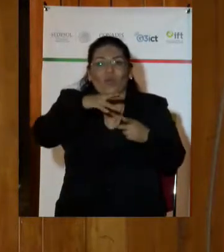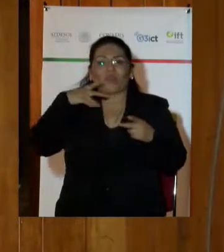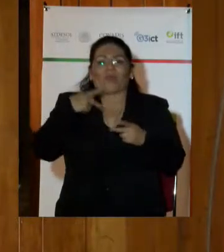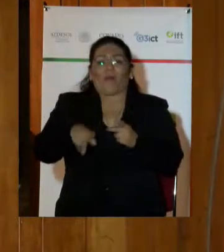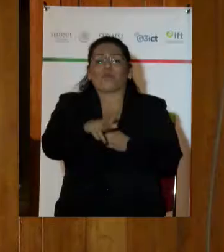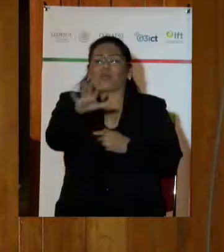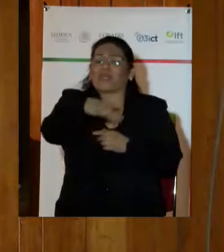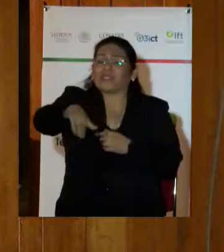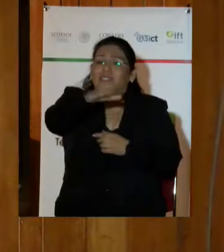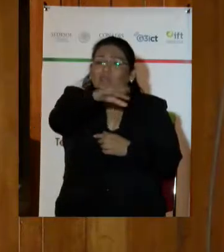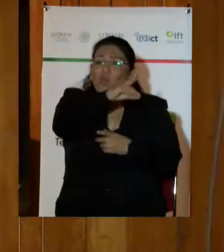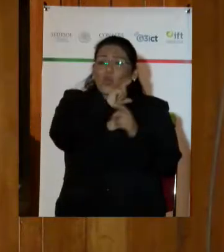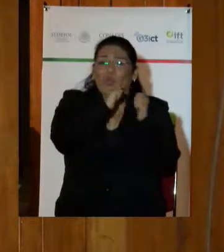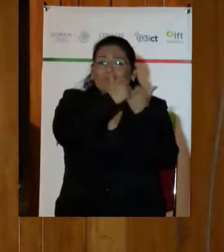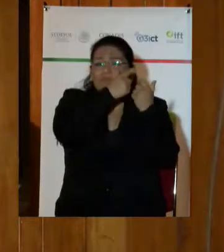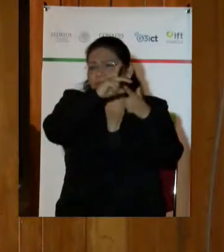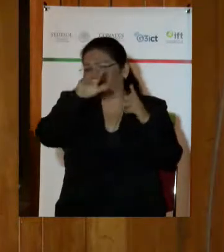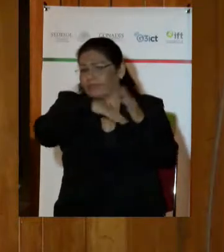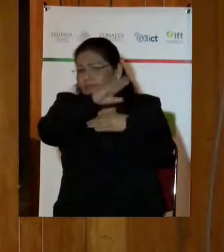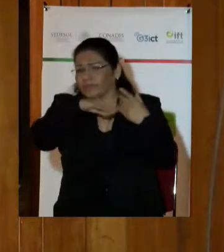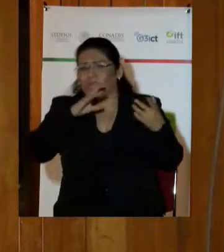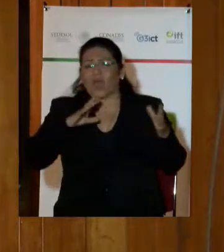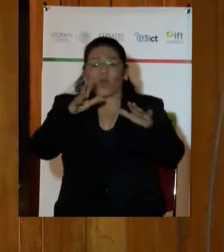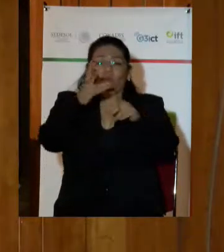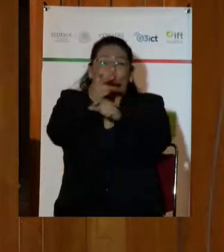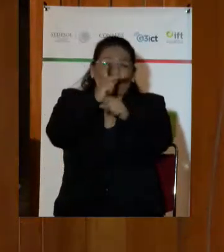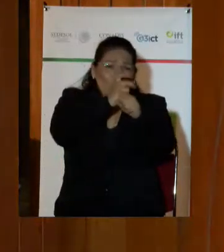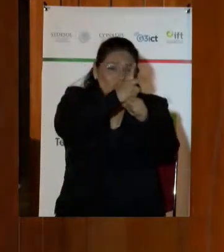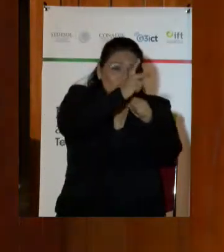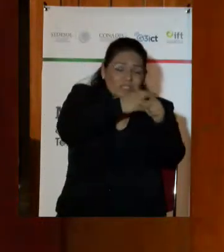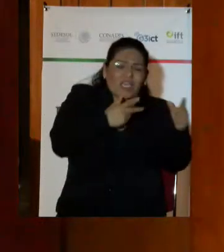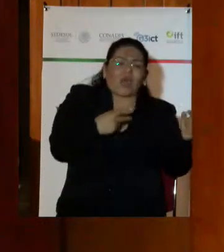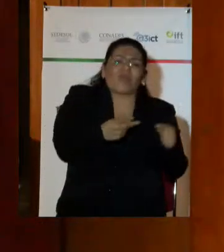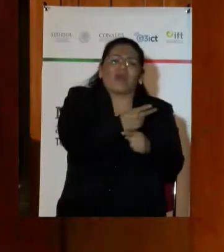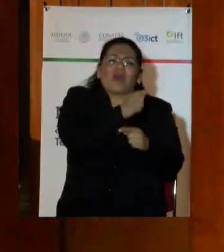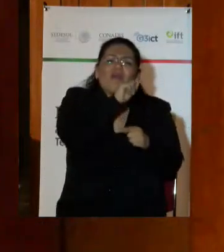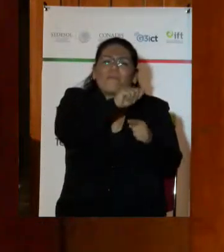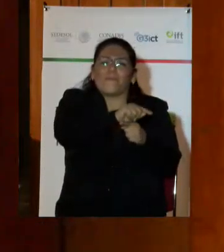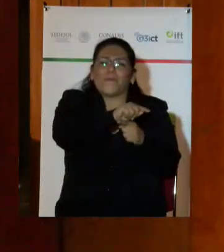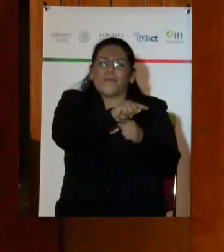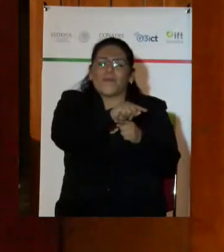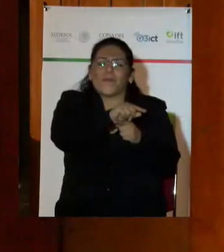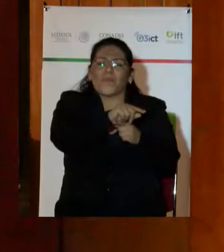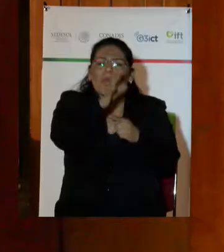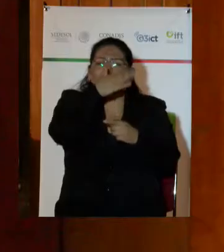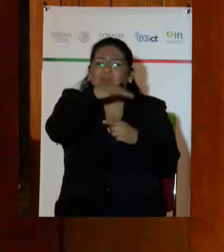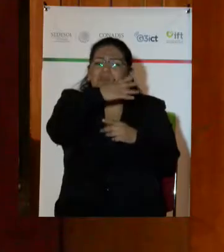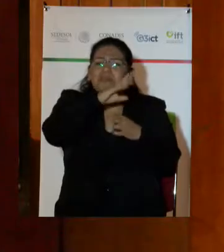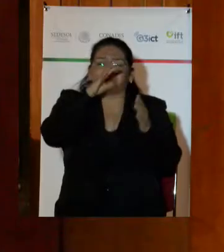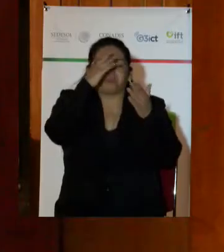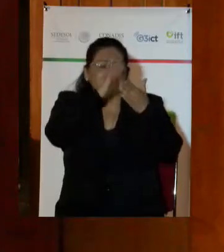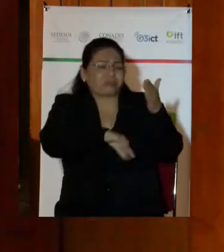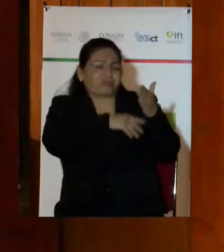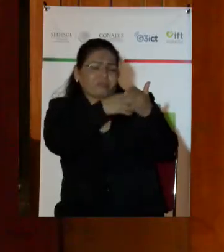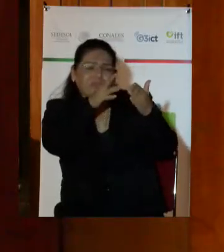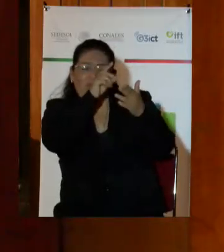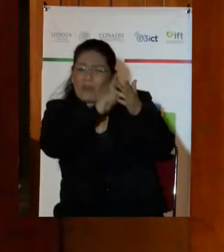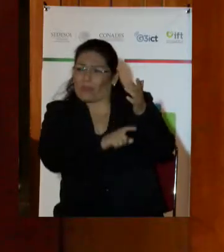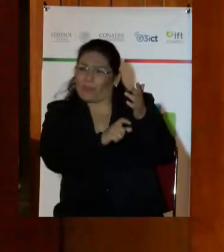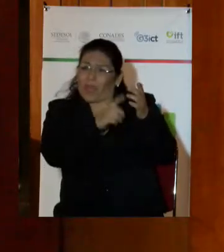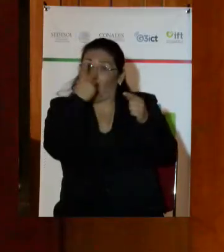sustantiva y se incorporan al proyecto final. En el caso de estos proyectos fuimos más allá. Lo que se